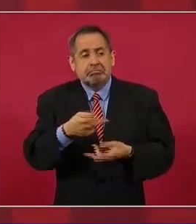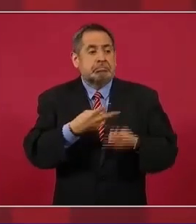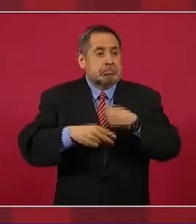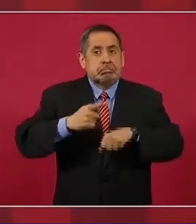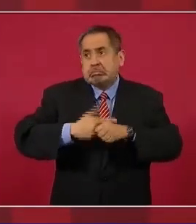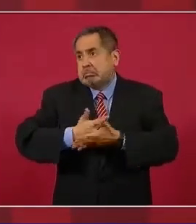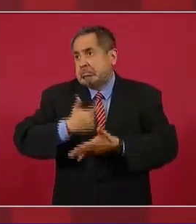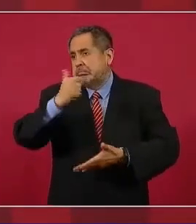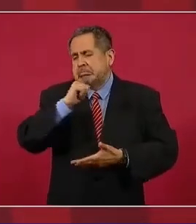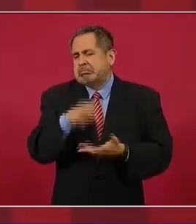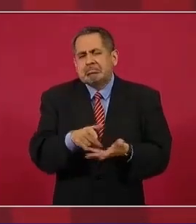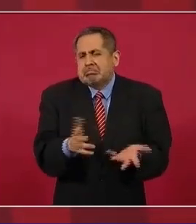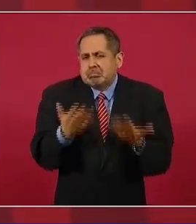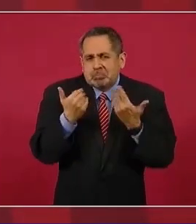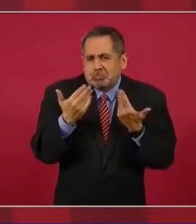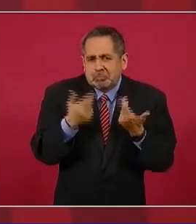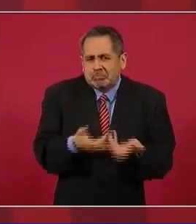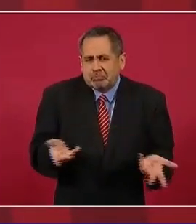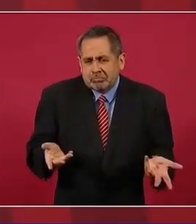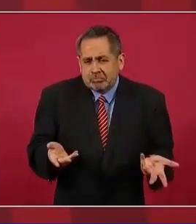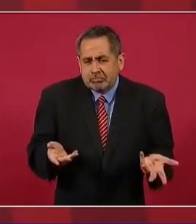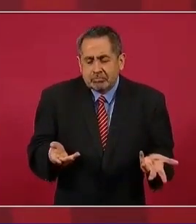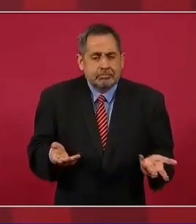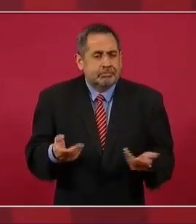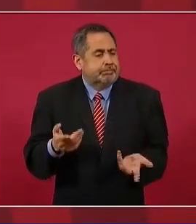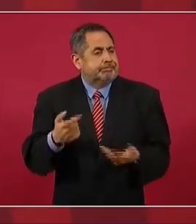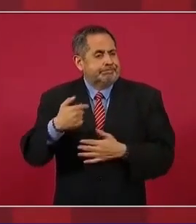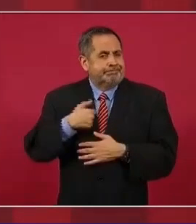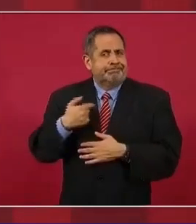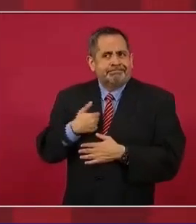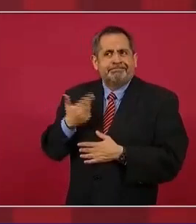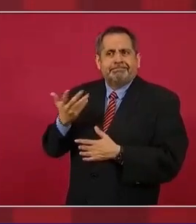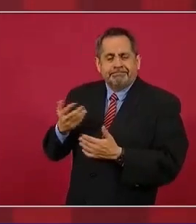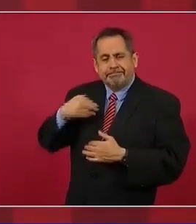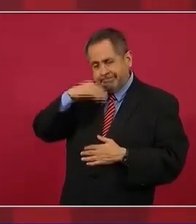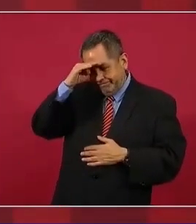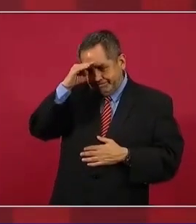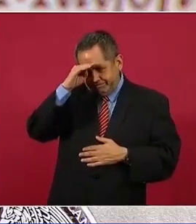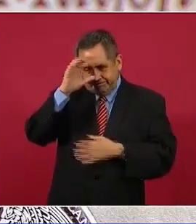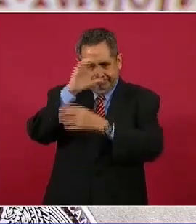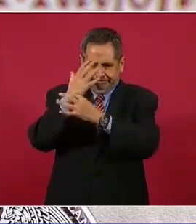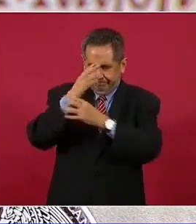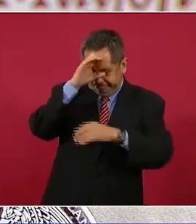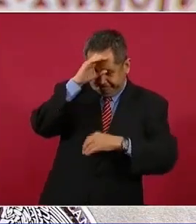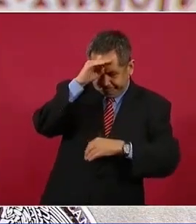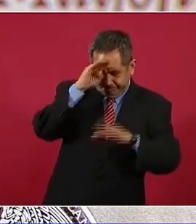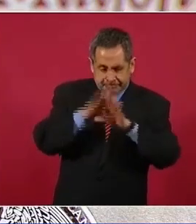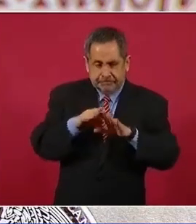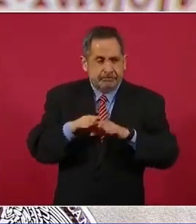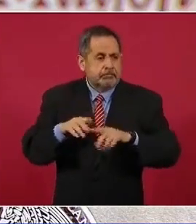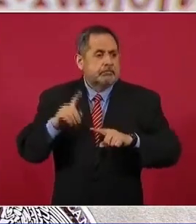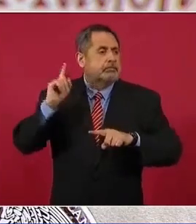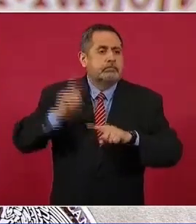complicaciones. ¿Qué debe hacer uno cuando piensa científica, técnicamente en la salud